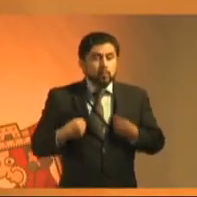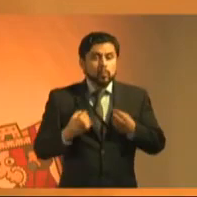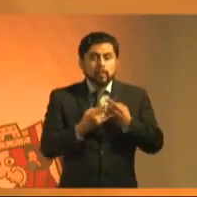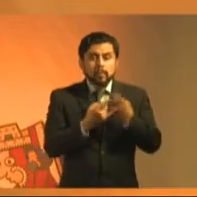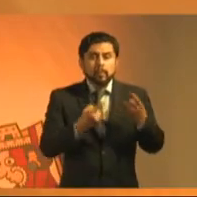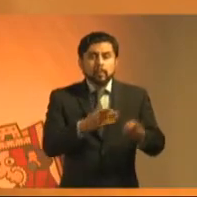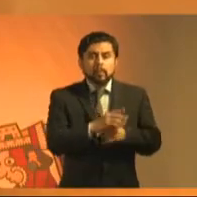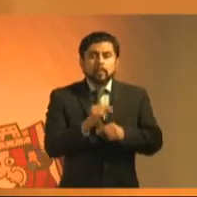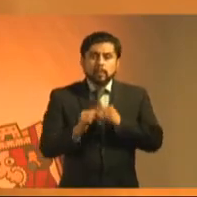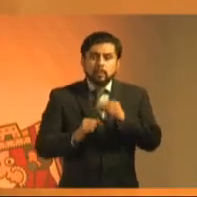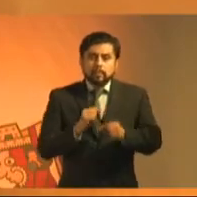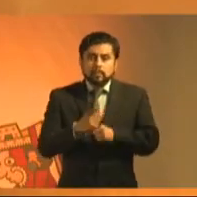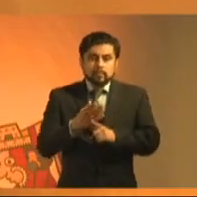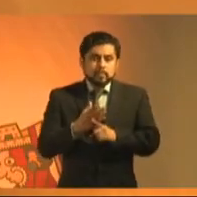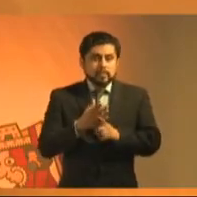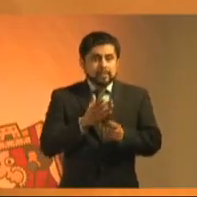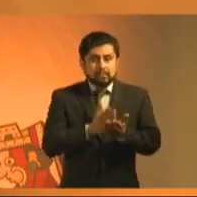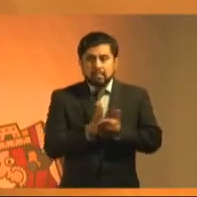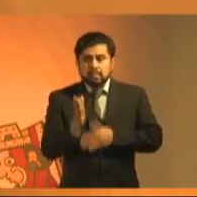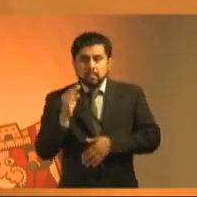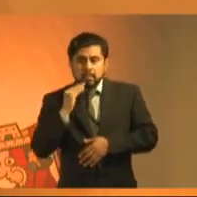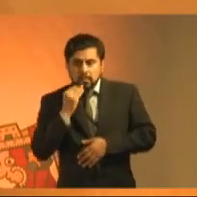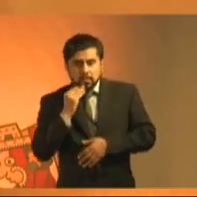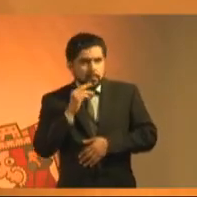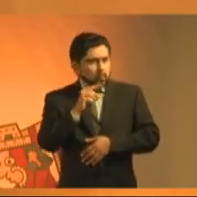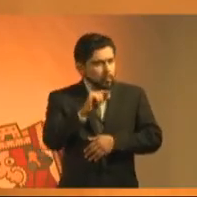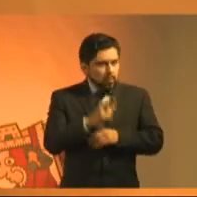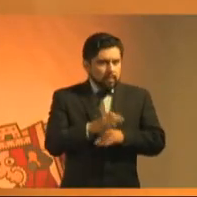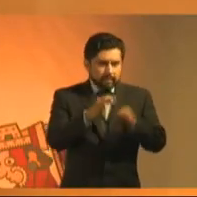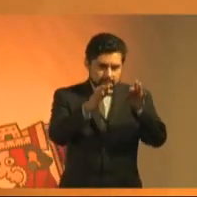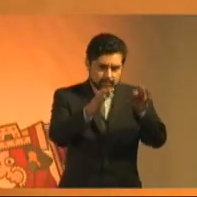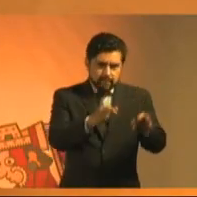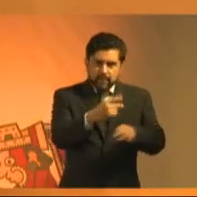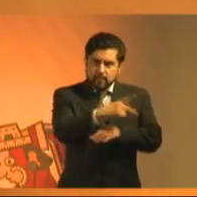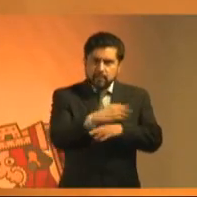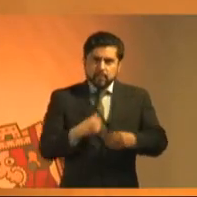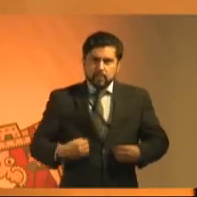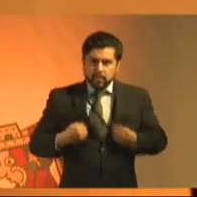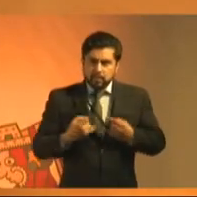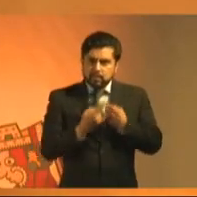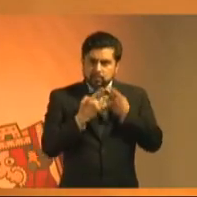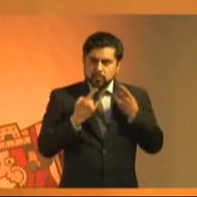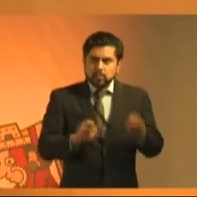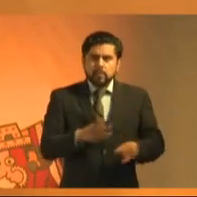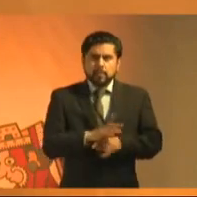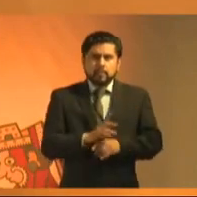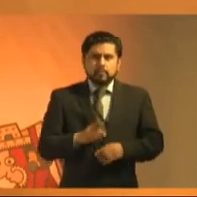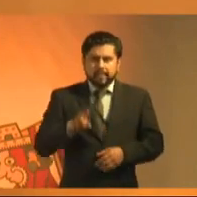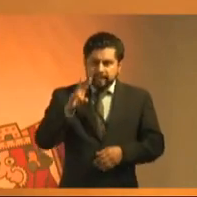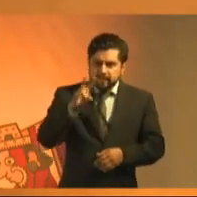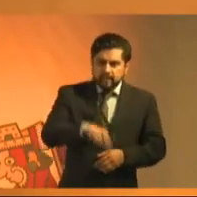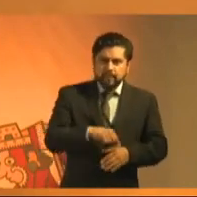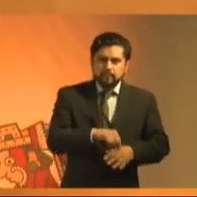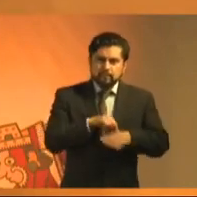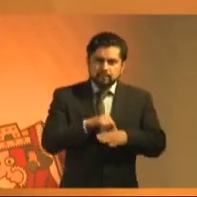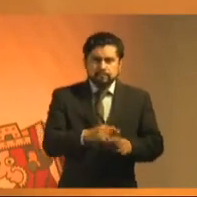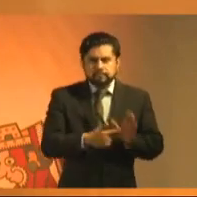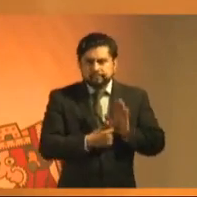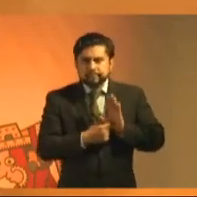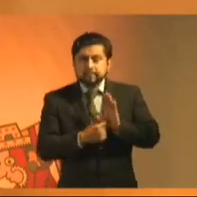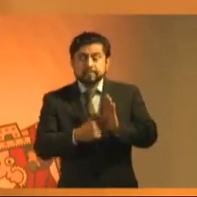los hechos es a la vez una biografía que convence de la vitalidad de la